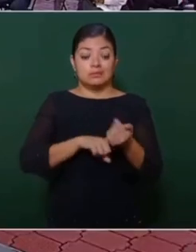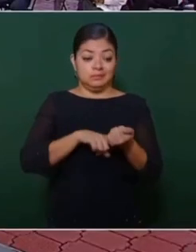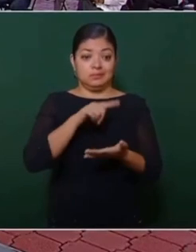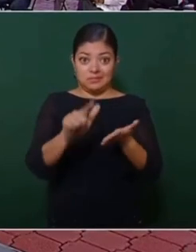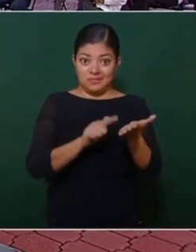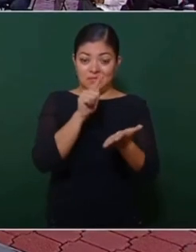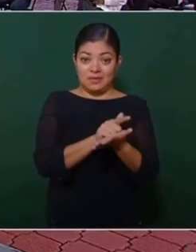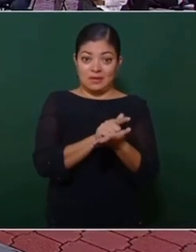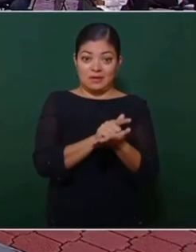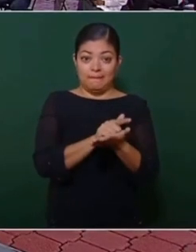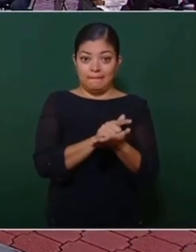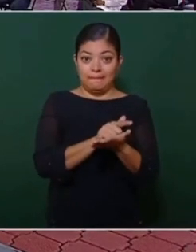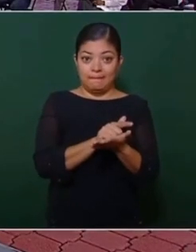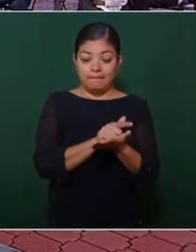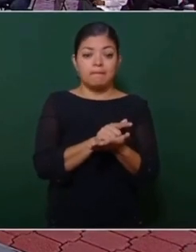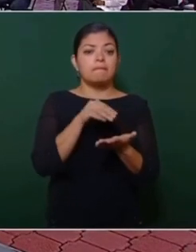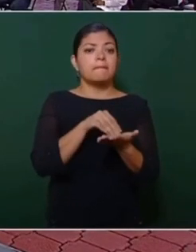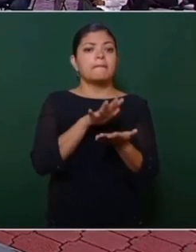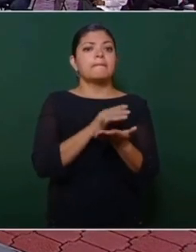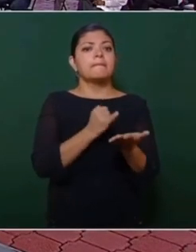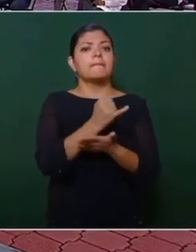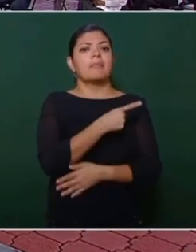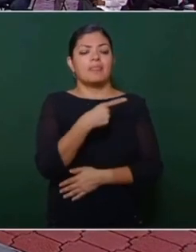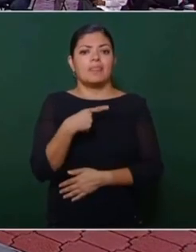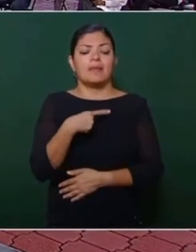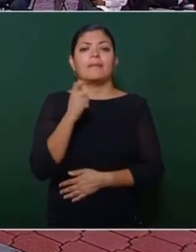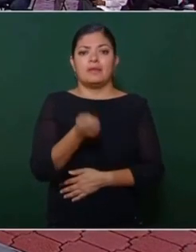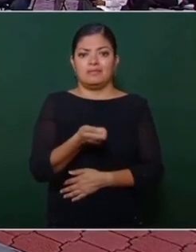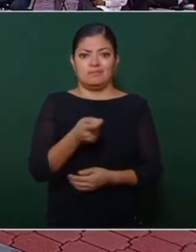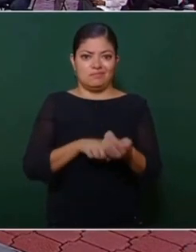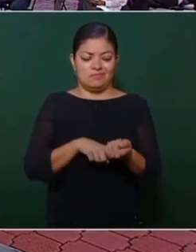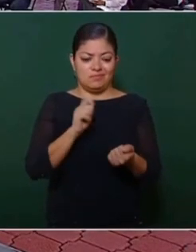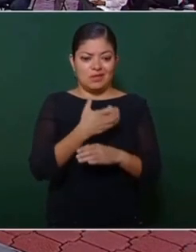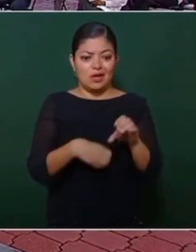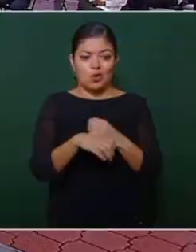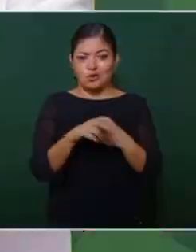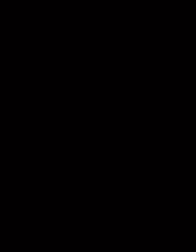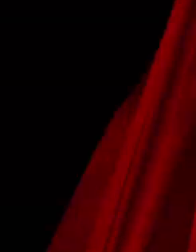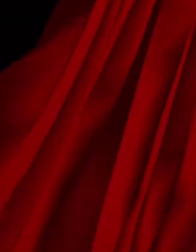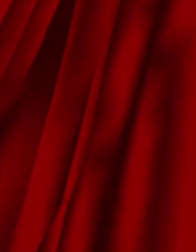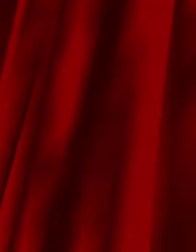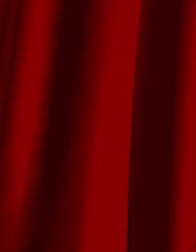establece la forma en que deben de explotarse sus recursos naturales.